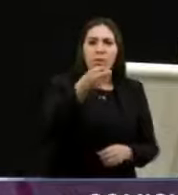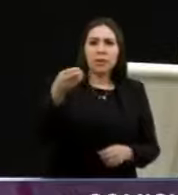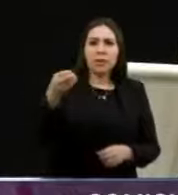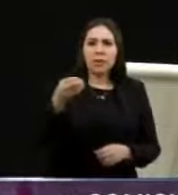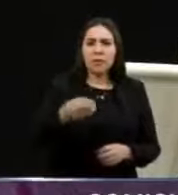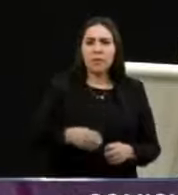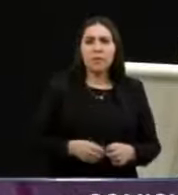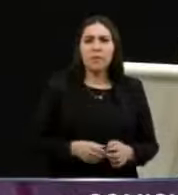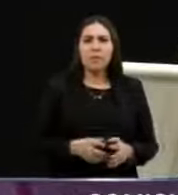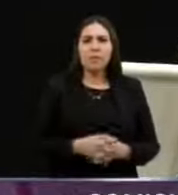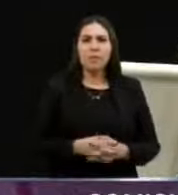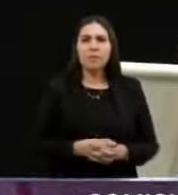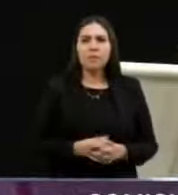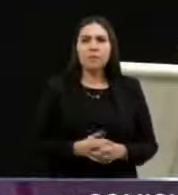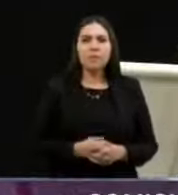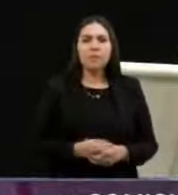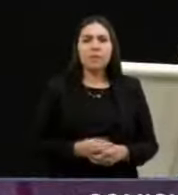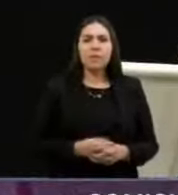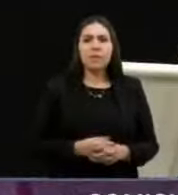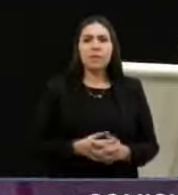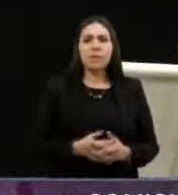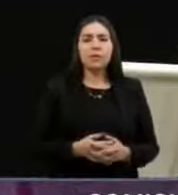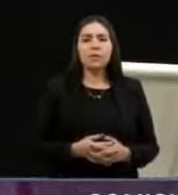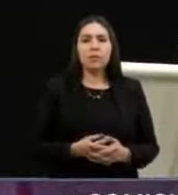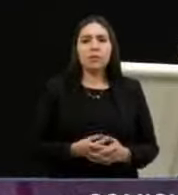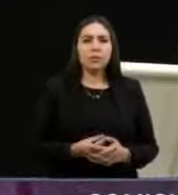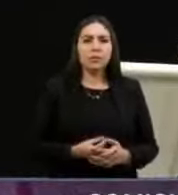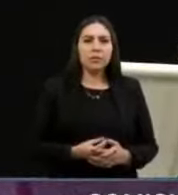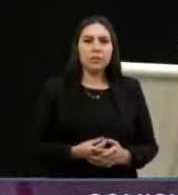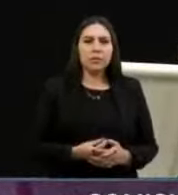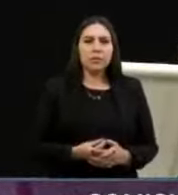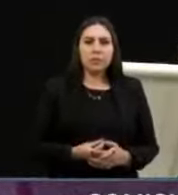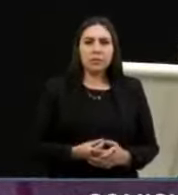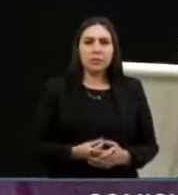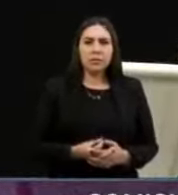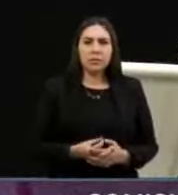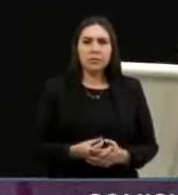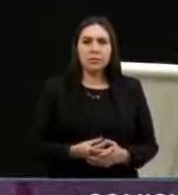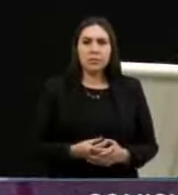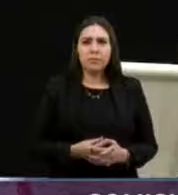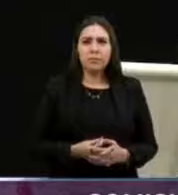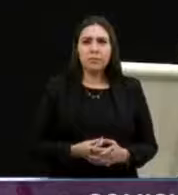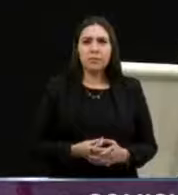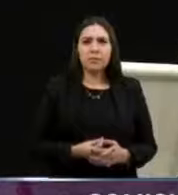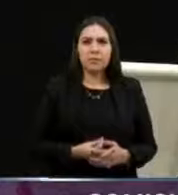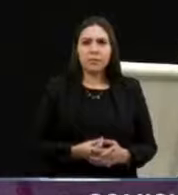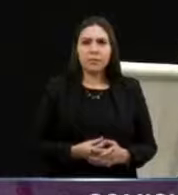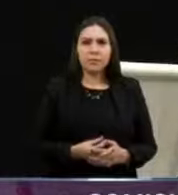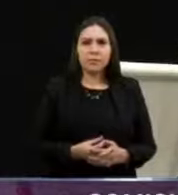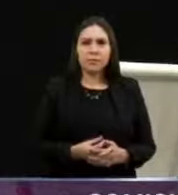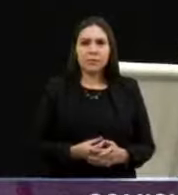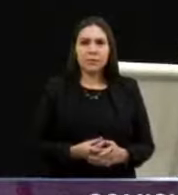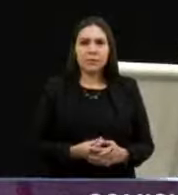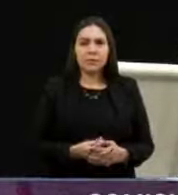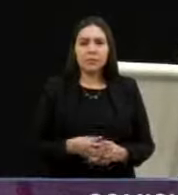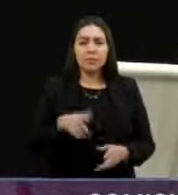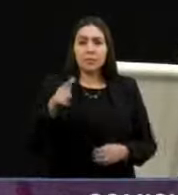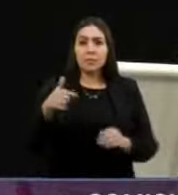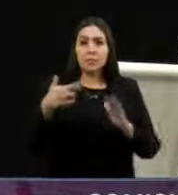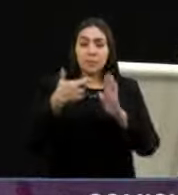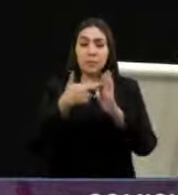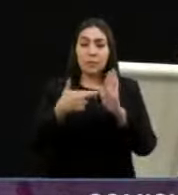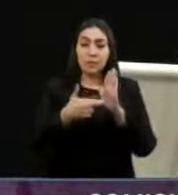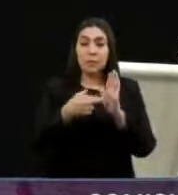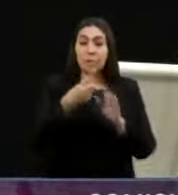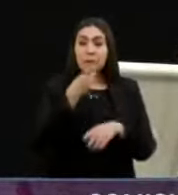A ver, antes de continuar, en ninguna parte del reglamentillo dice que quienes no estén